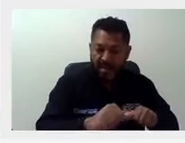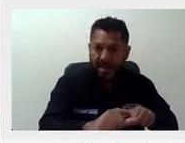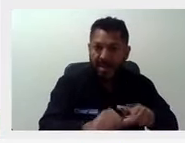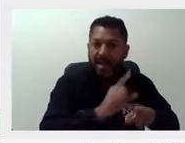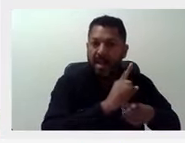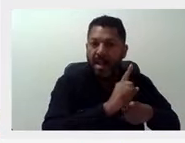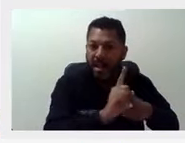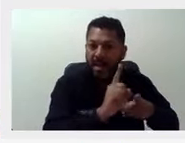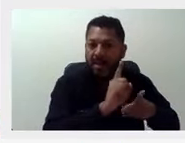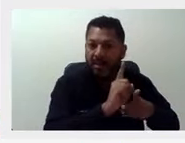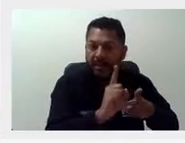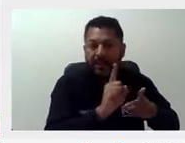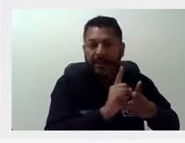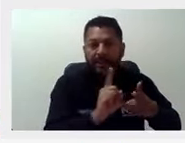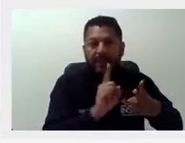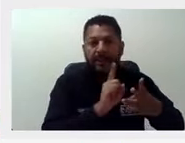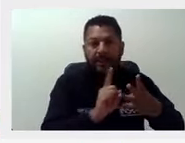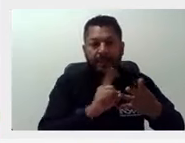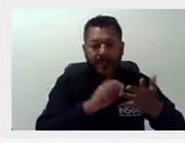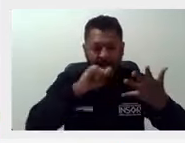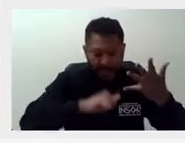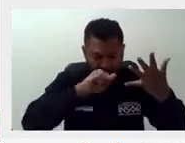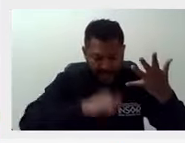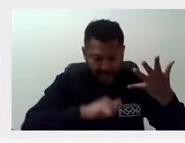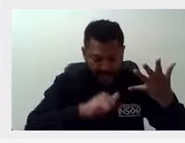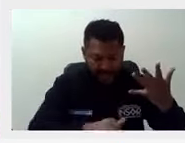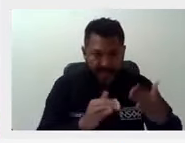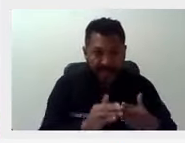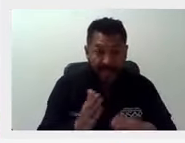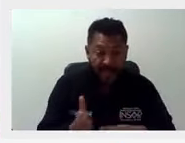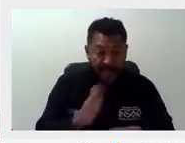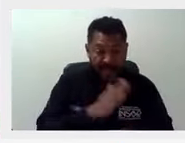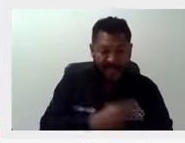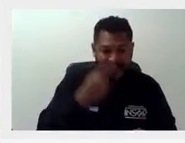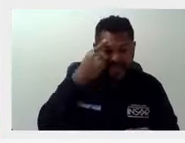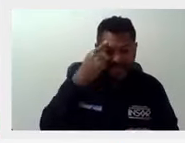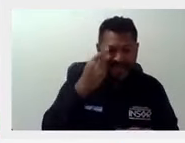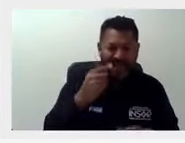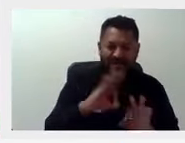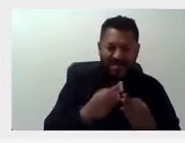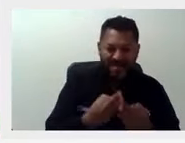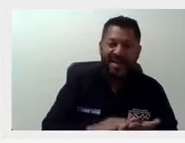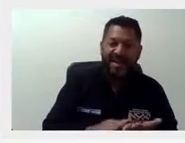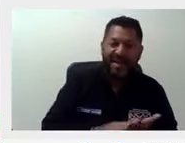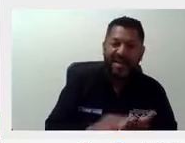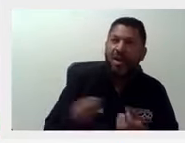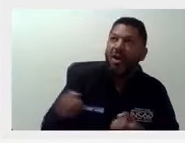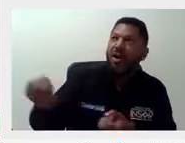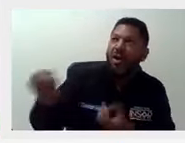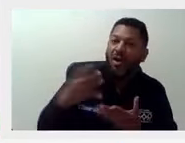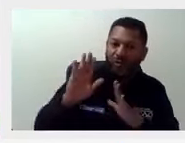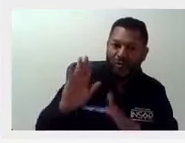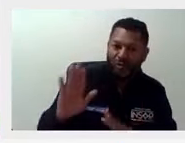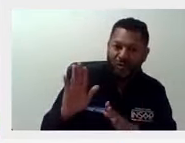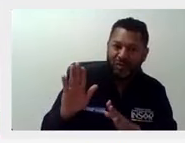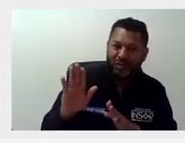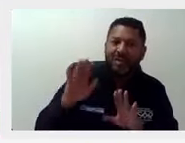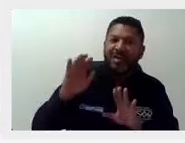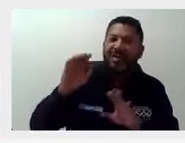principio como que las familias esperaban rápidamente que se les enviara información desde las